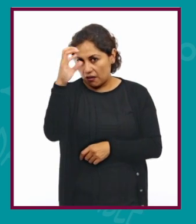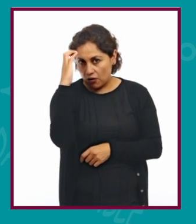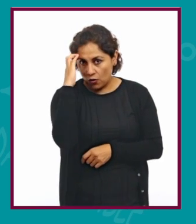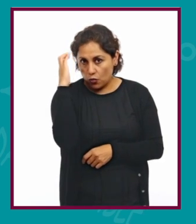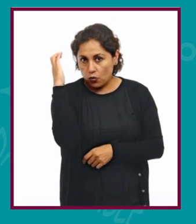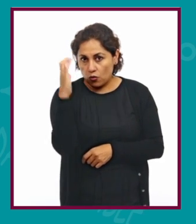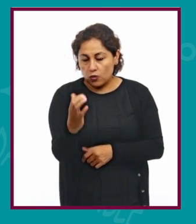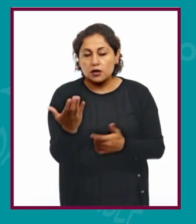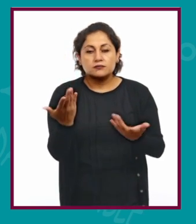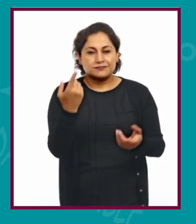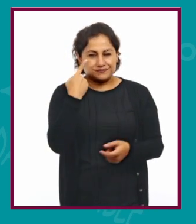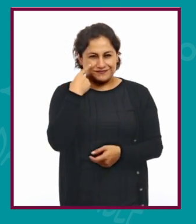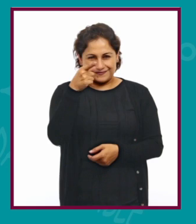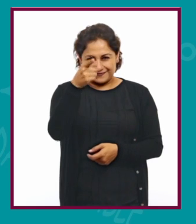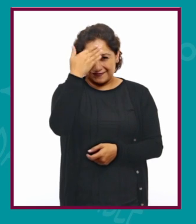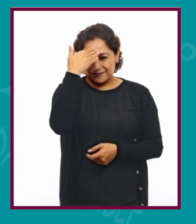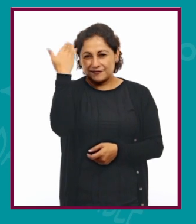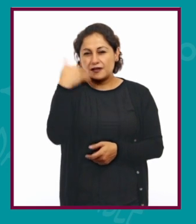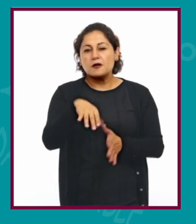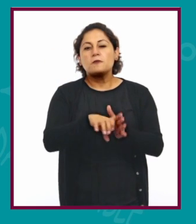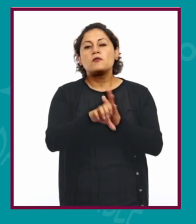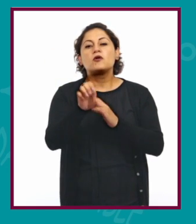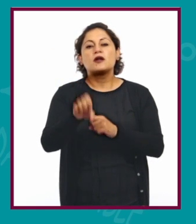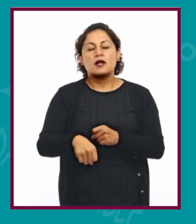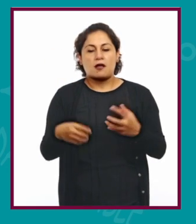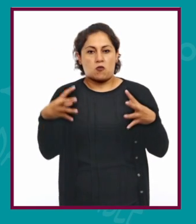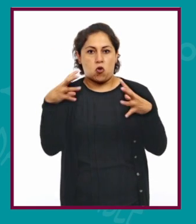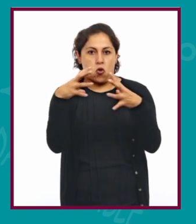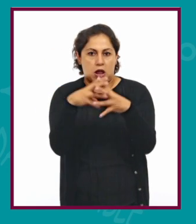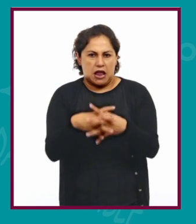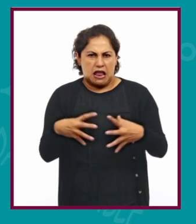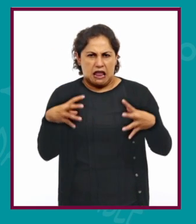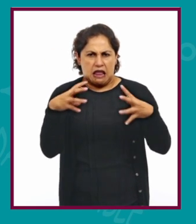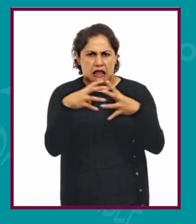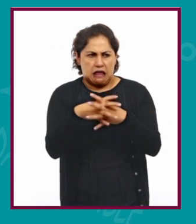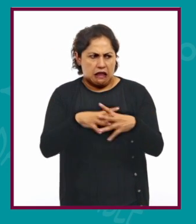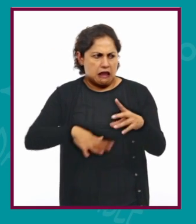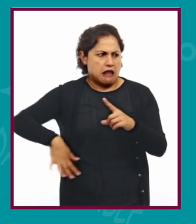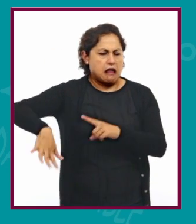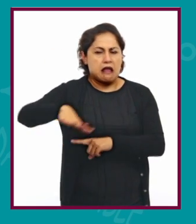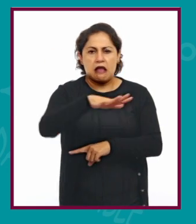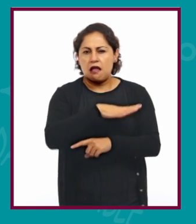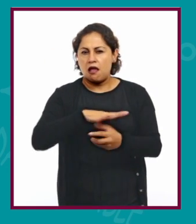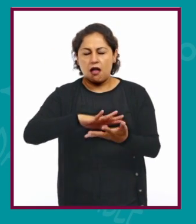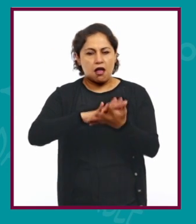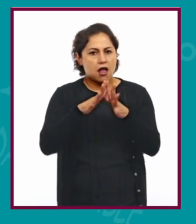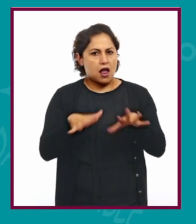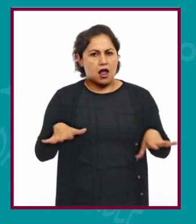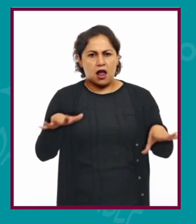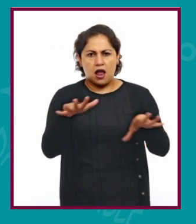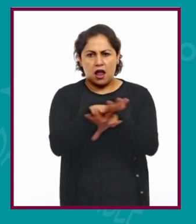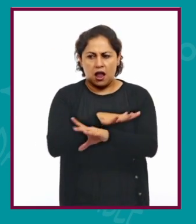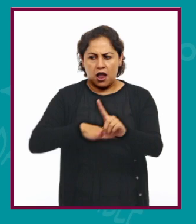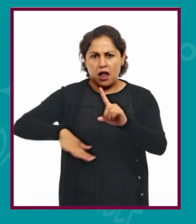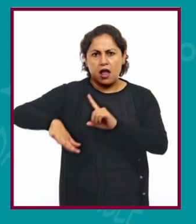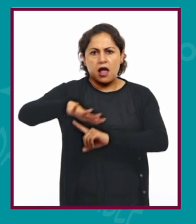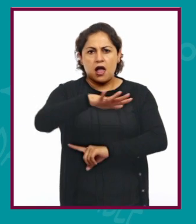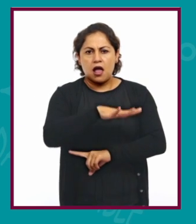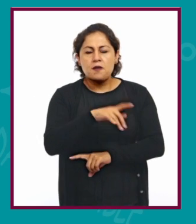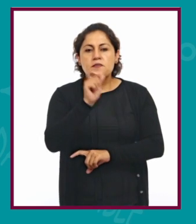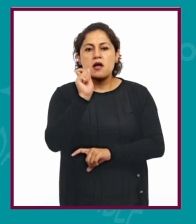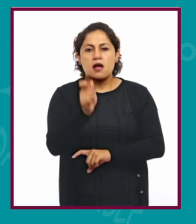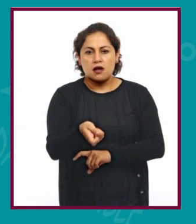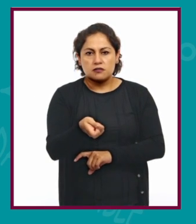crueles y sanguinarias. Eso, por ejemplo, pasa mucho en las guerras, donde hay un cambio tan grande y el